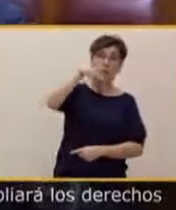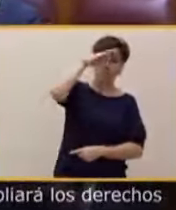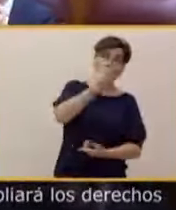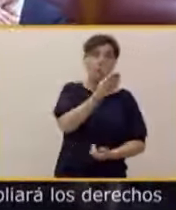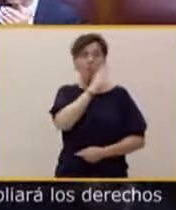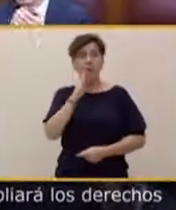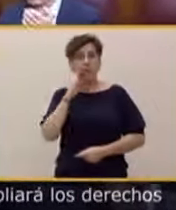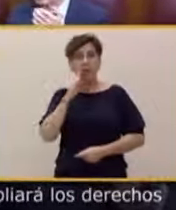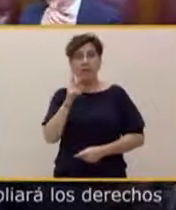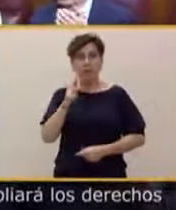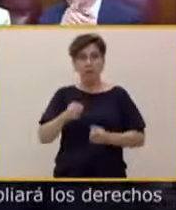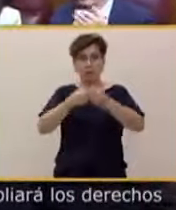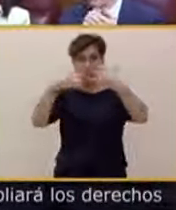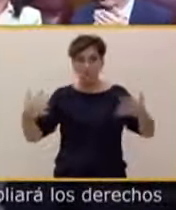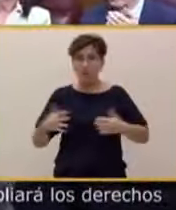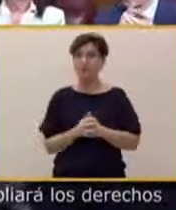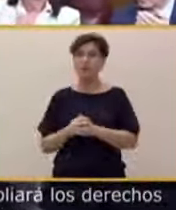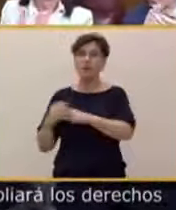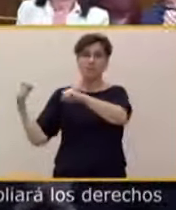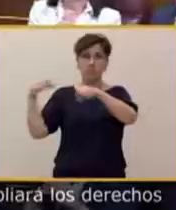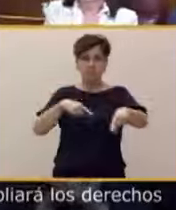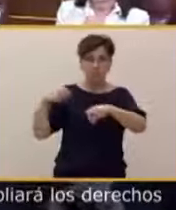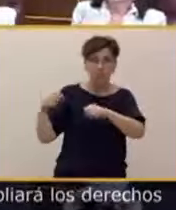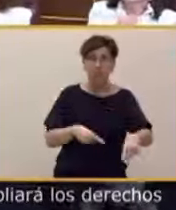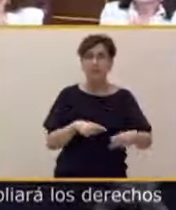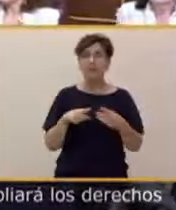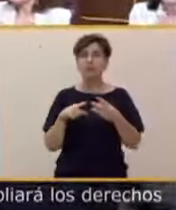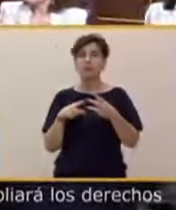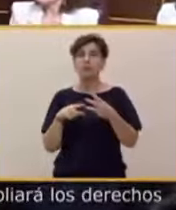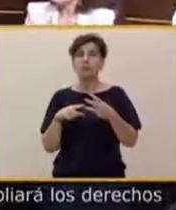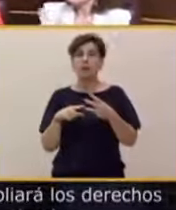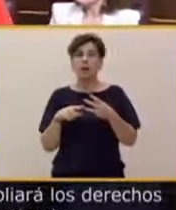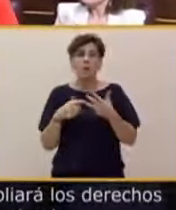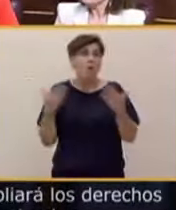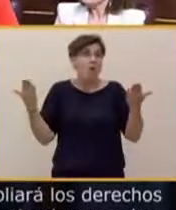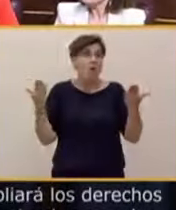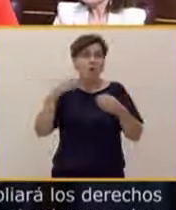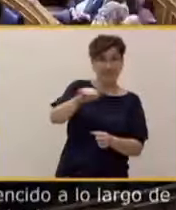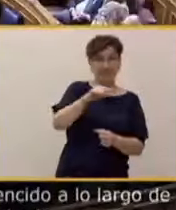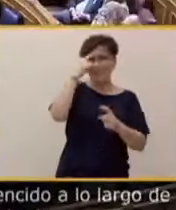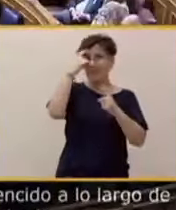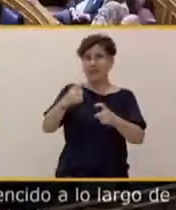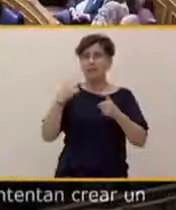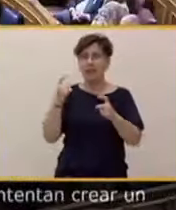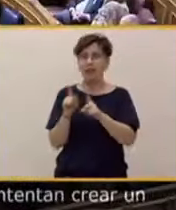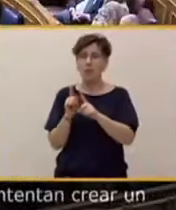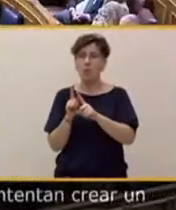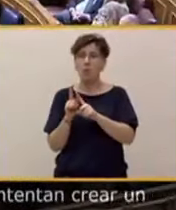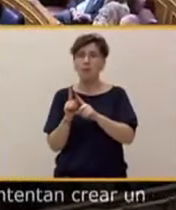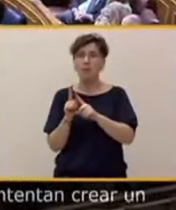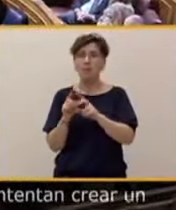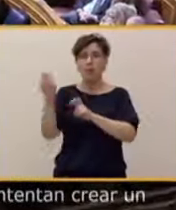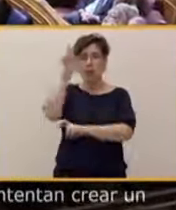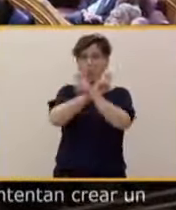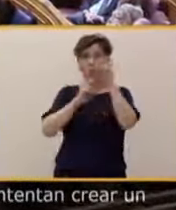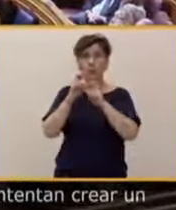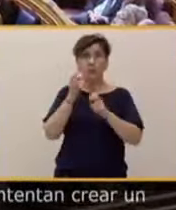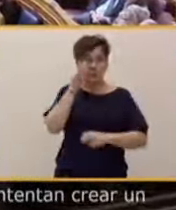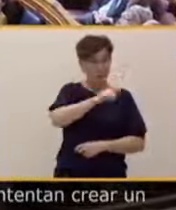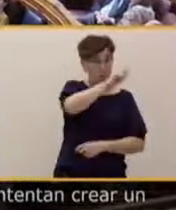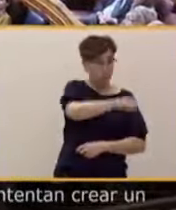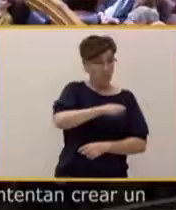también. Porque igual es más importante ahí que no en un discurso sin más. Porque las preguntas del gobierno son muy concretas. Yo te